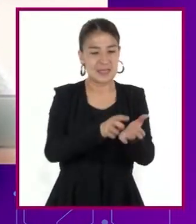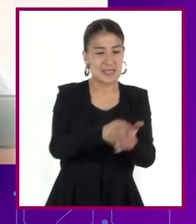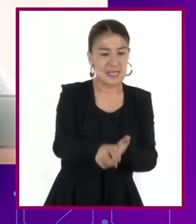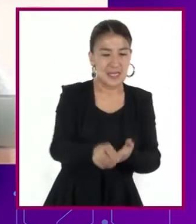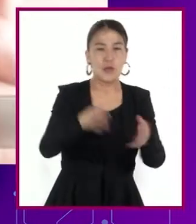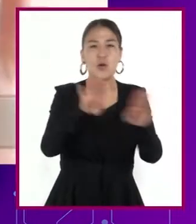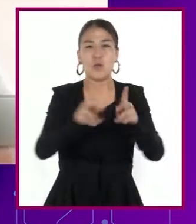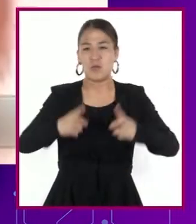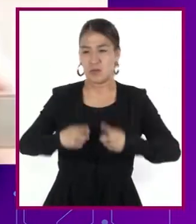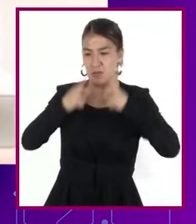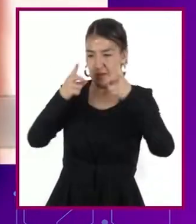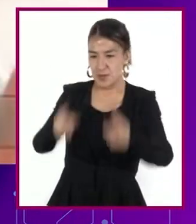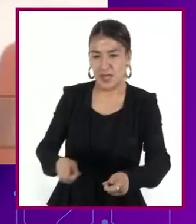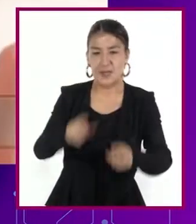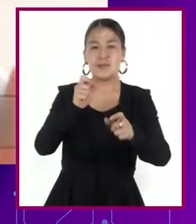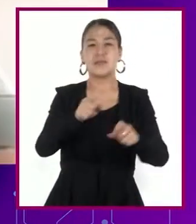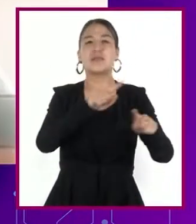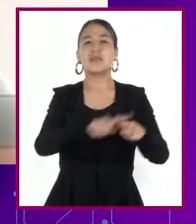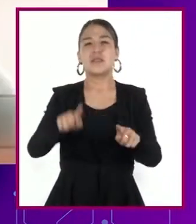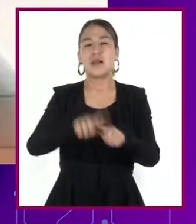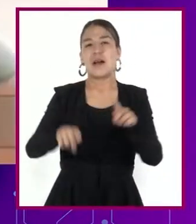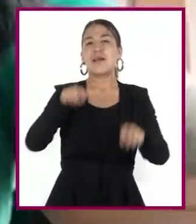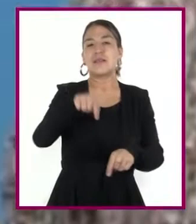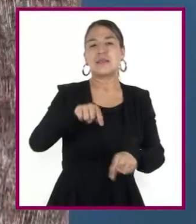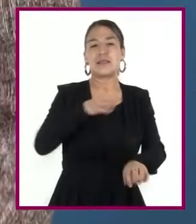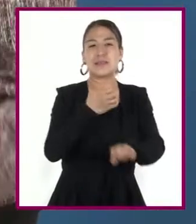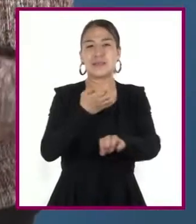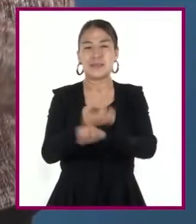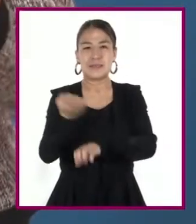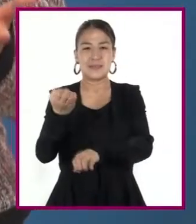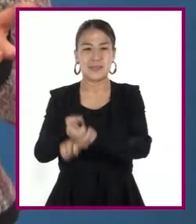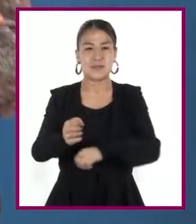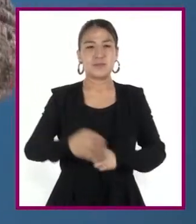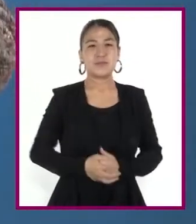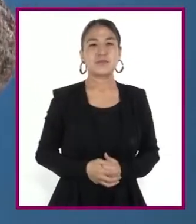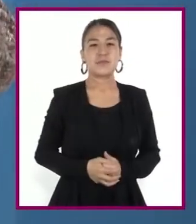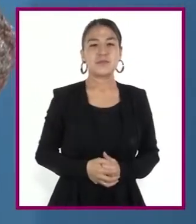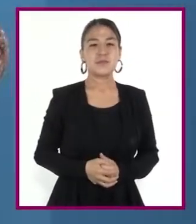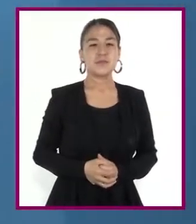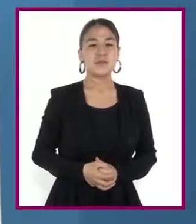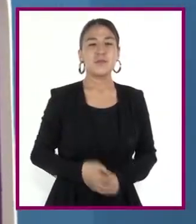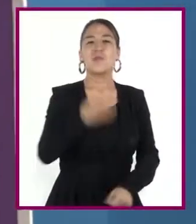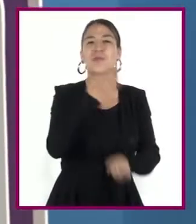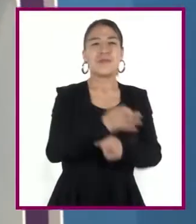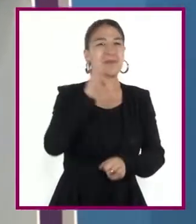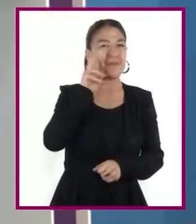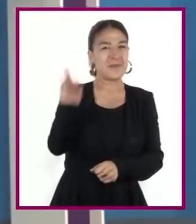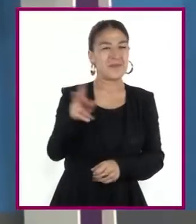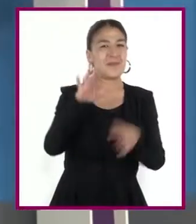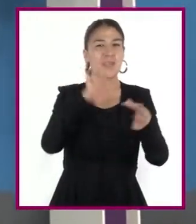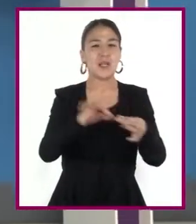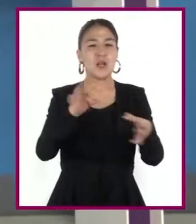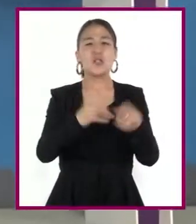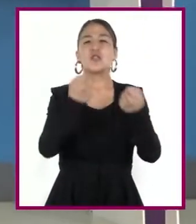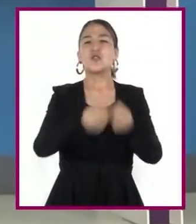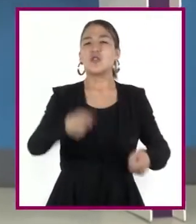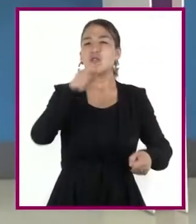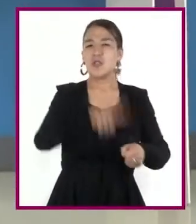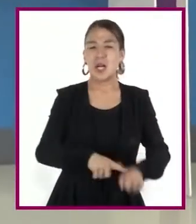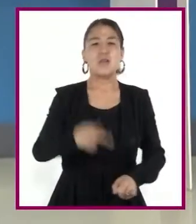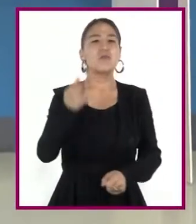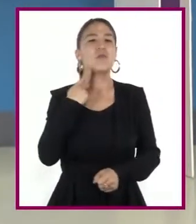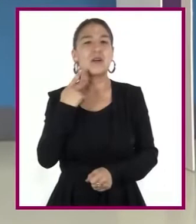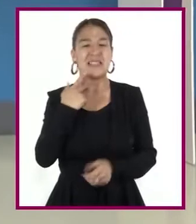y garantías de todo un Estado. Como escuchamos, los conflictos sociales y políticos